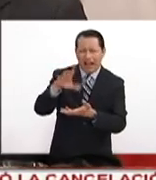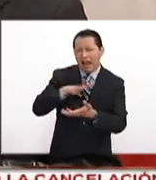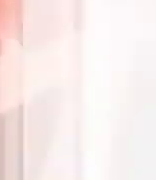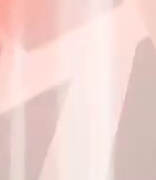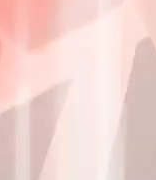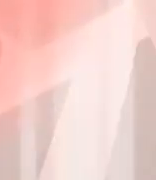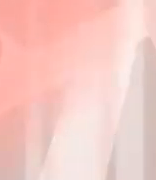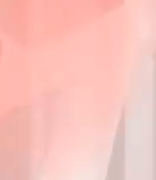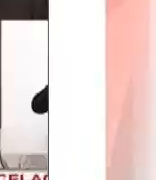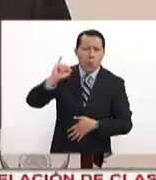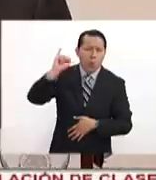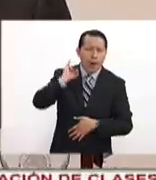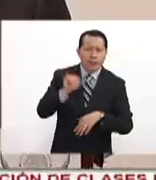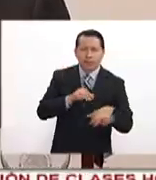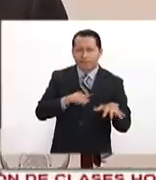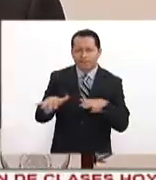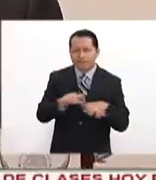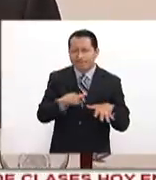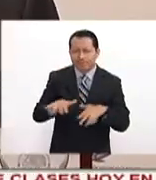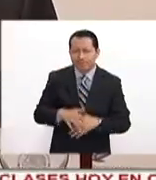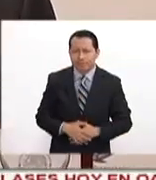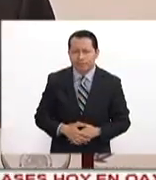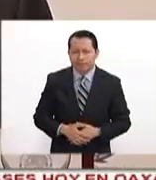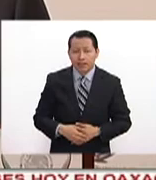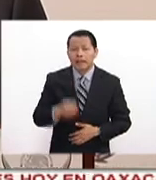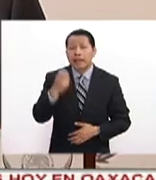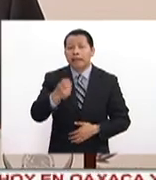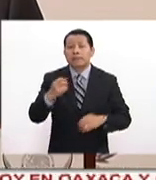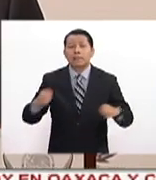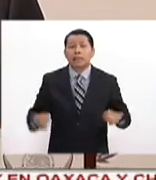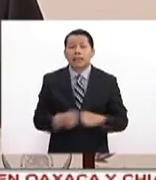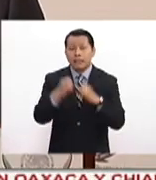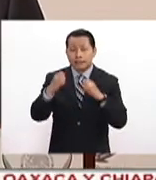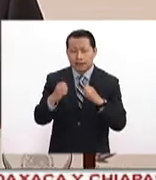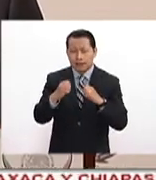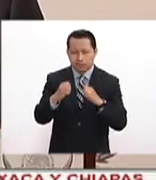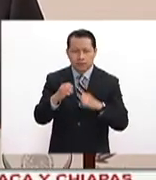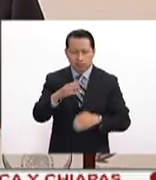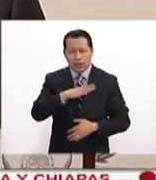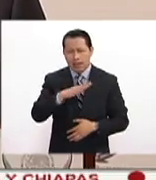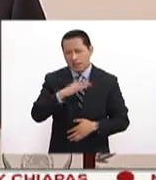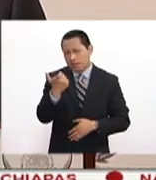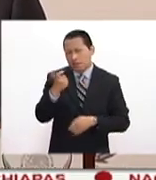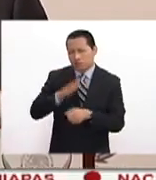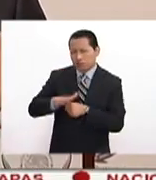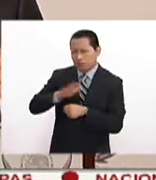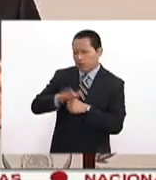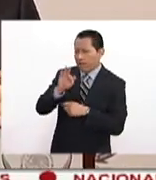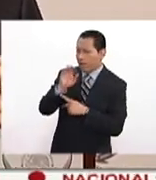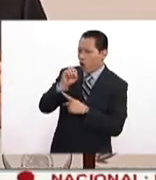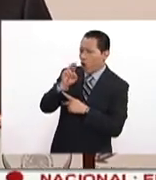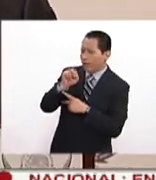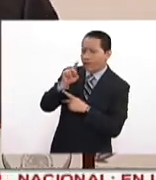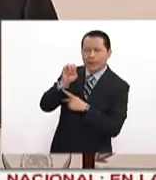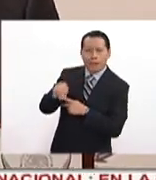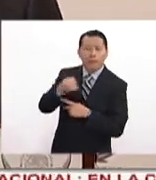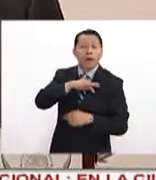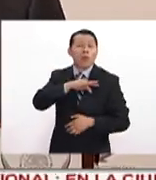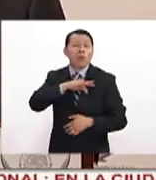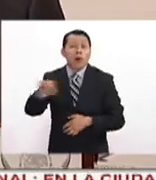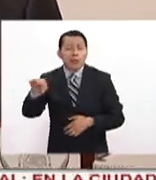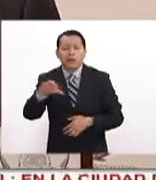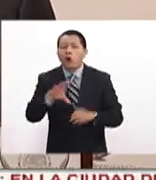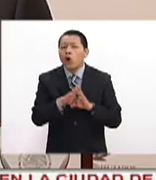jueves. Para hacer frente a esta contingencia en particular, hay recursos en el Fonden, hay la posibilidad de